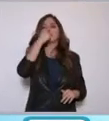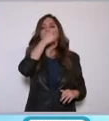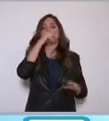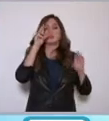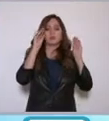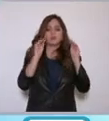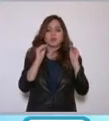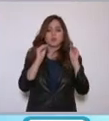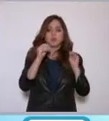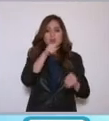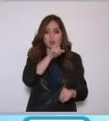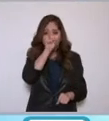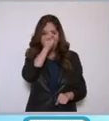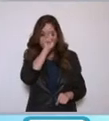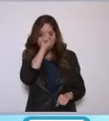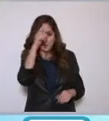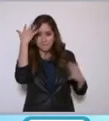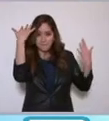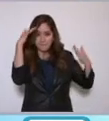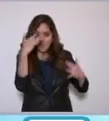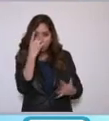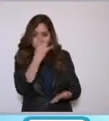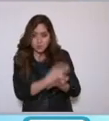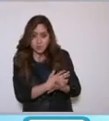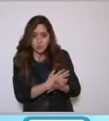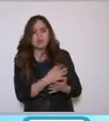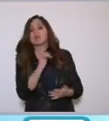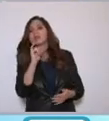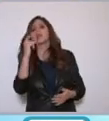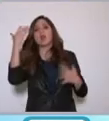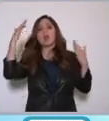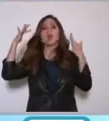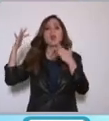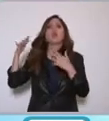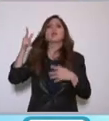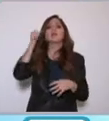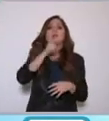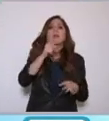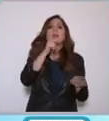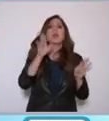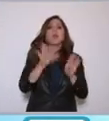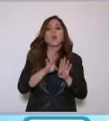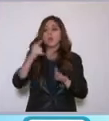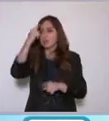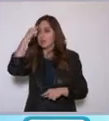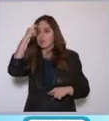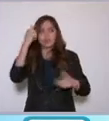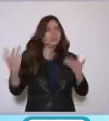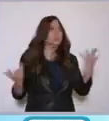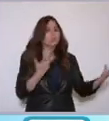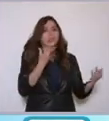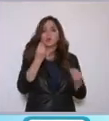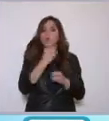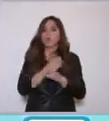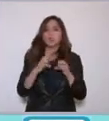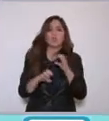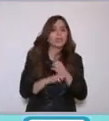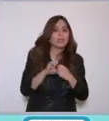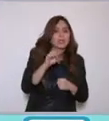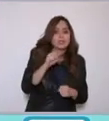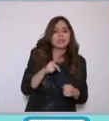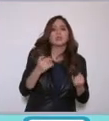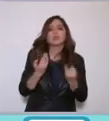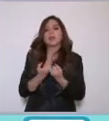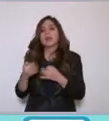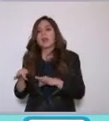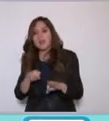nada recupera más para paz. adultos las dos aplicaciones? Principalmente para adultos, Ok. porque somos los que caemos más víctimas del estrés. Esa es una realidad. Y el estrés laboral, Es una ¿verdad? realidad.